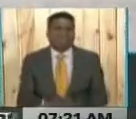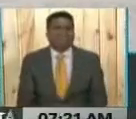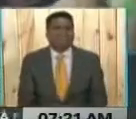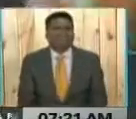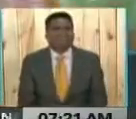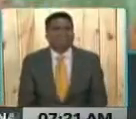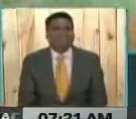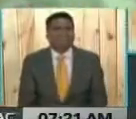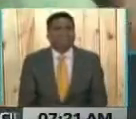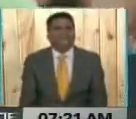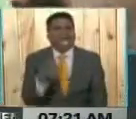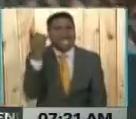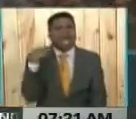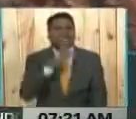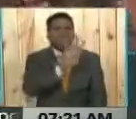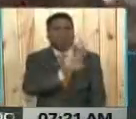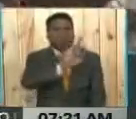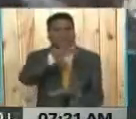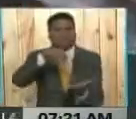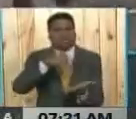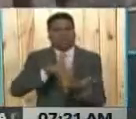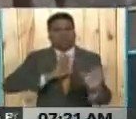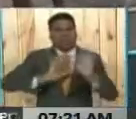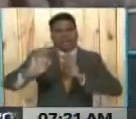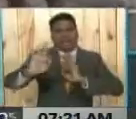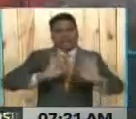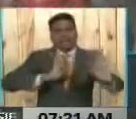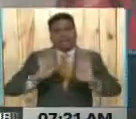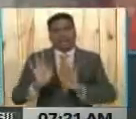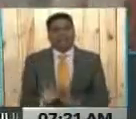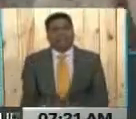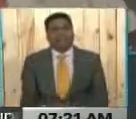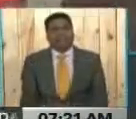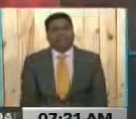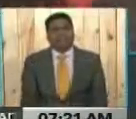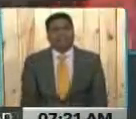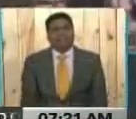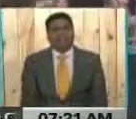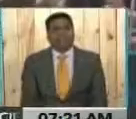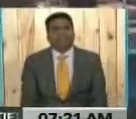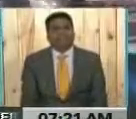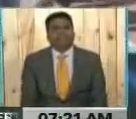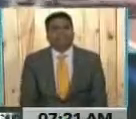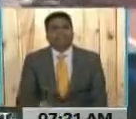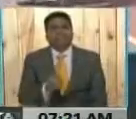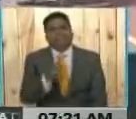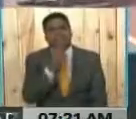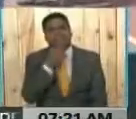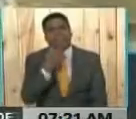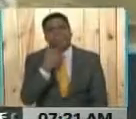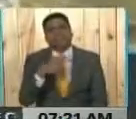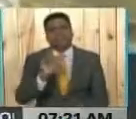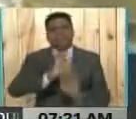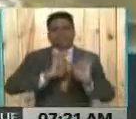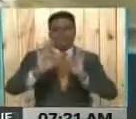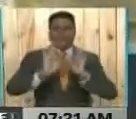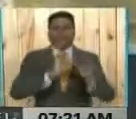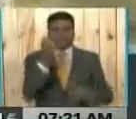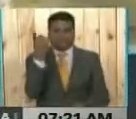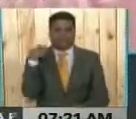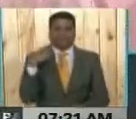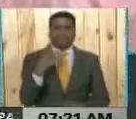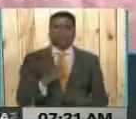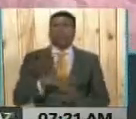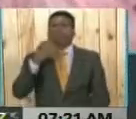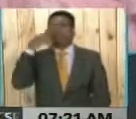la Cuarta República, la cultura era el arte, específicamente las bellas artes. Y las bellas artes estaban... La cultura elitesca. Sí, estaban reducidos